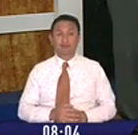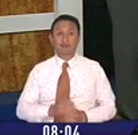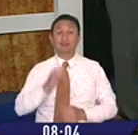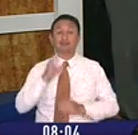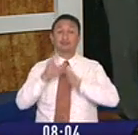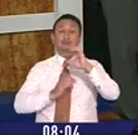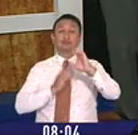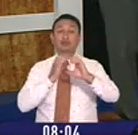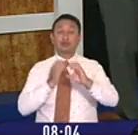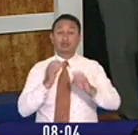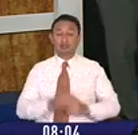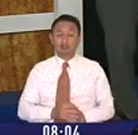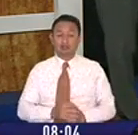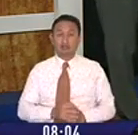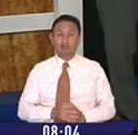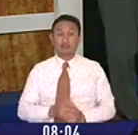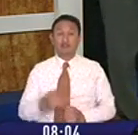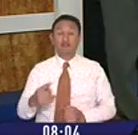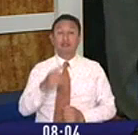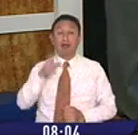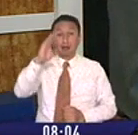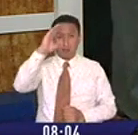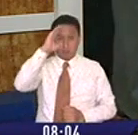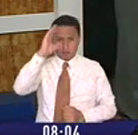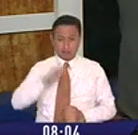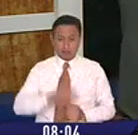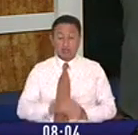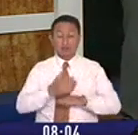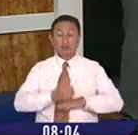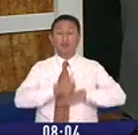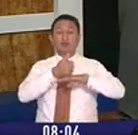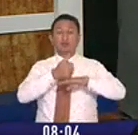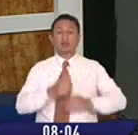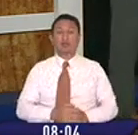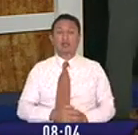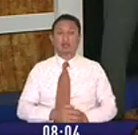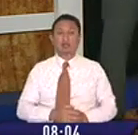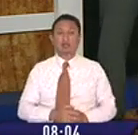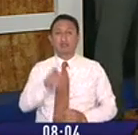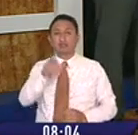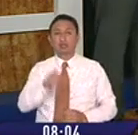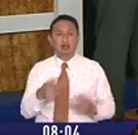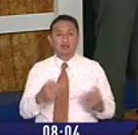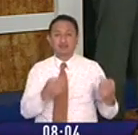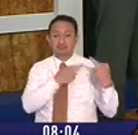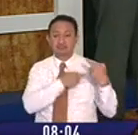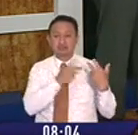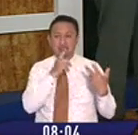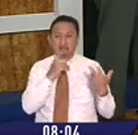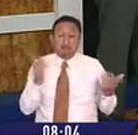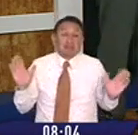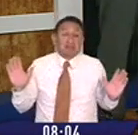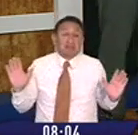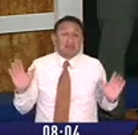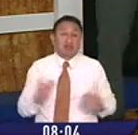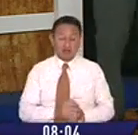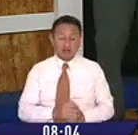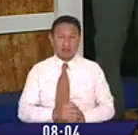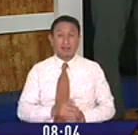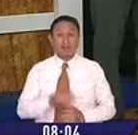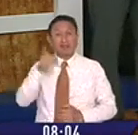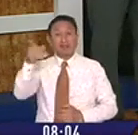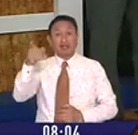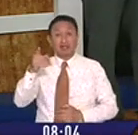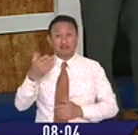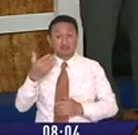condado. Zona del cual, señores de la Policía Nacional, autoridades, al que le compete, yo ya no sé a quién le compete. Allá los